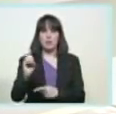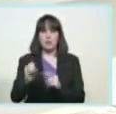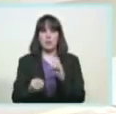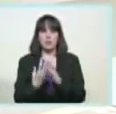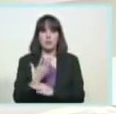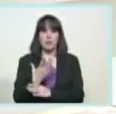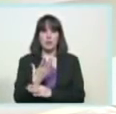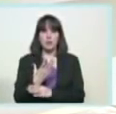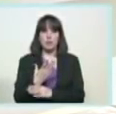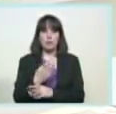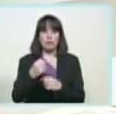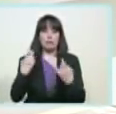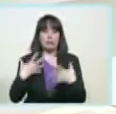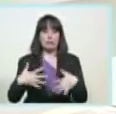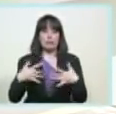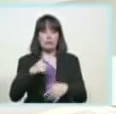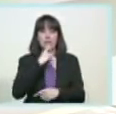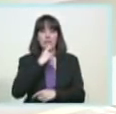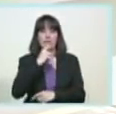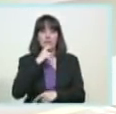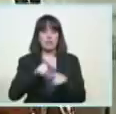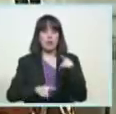sangriento compadre